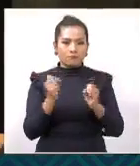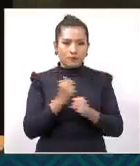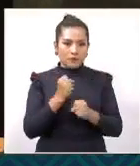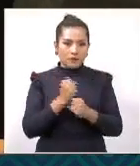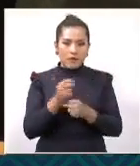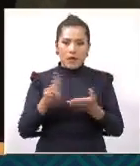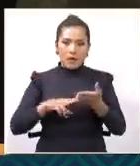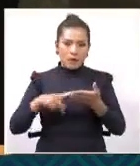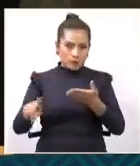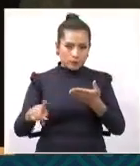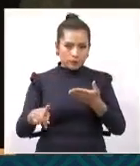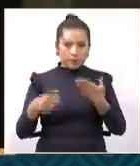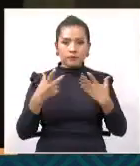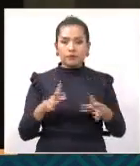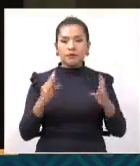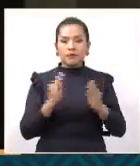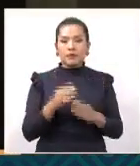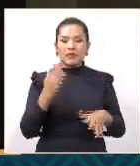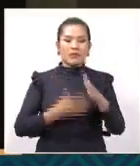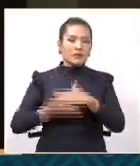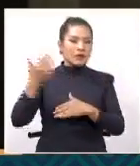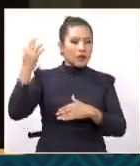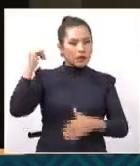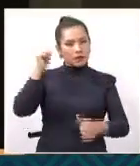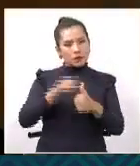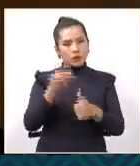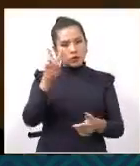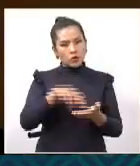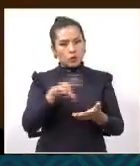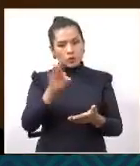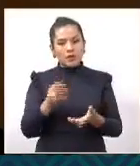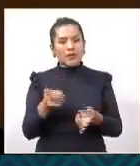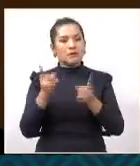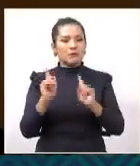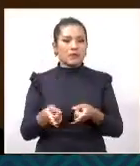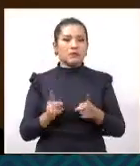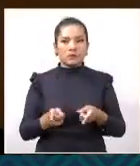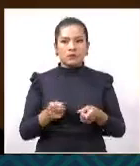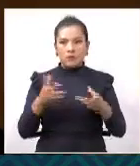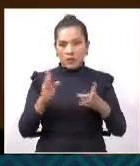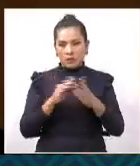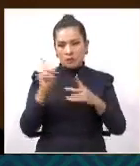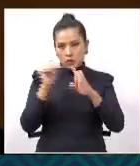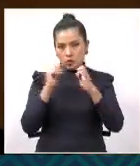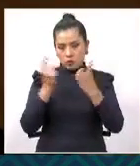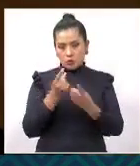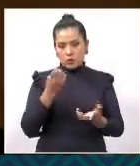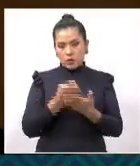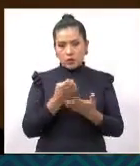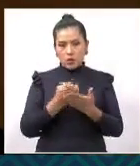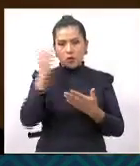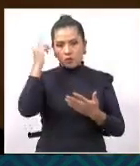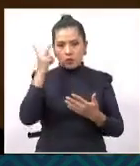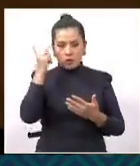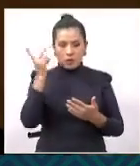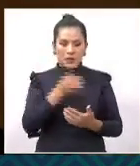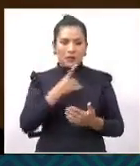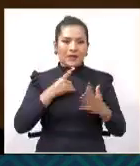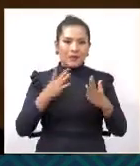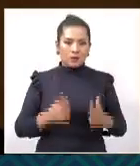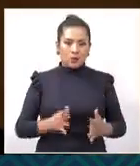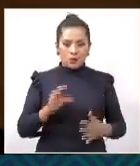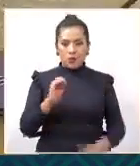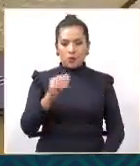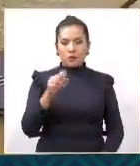hecho sucedió el año 2009, aclaró el presidente de la Comisión de Planificación, Política Económica y Finanzas de Diputados,